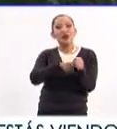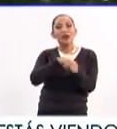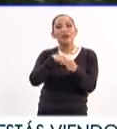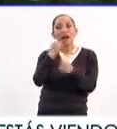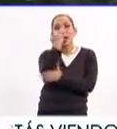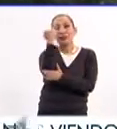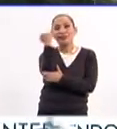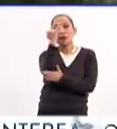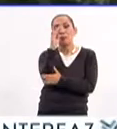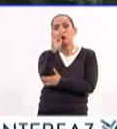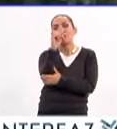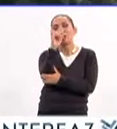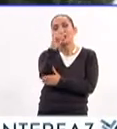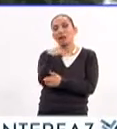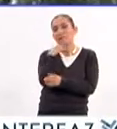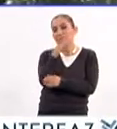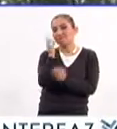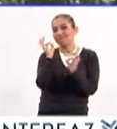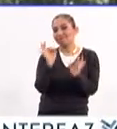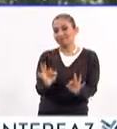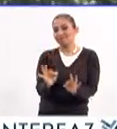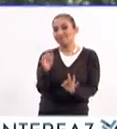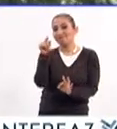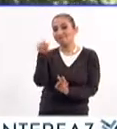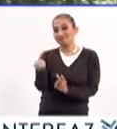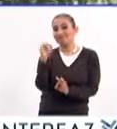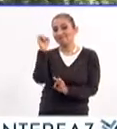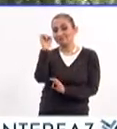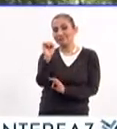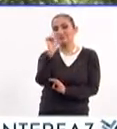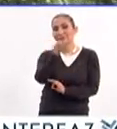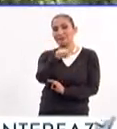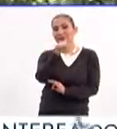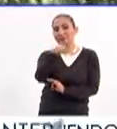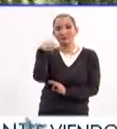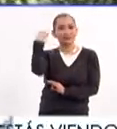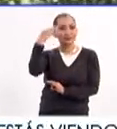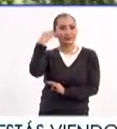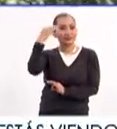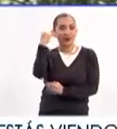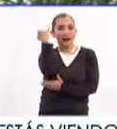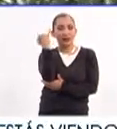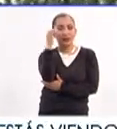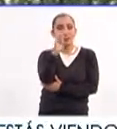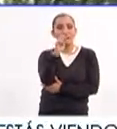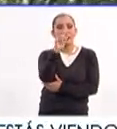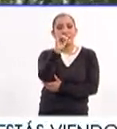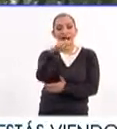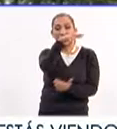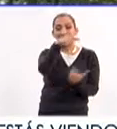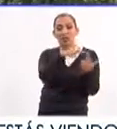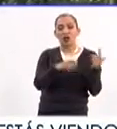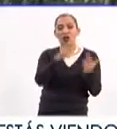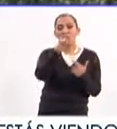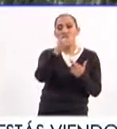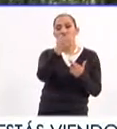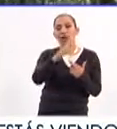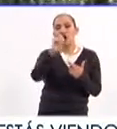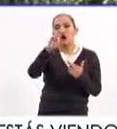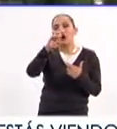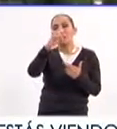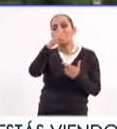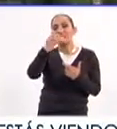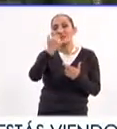los Jardines Botánicos de la mejor manera. Este sábado 16 de marzo, el Jardín Botánico Regional Roger